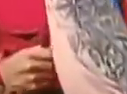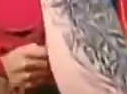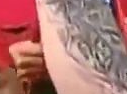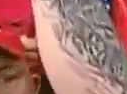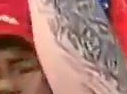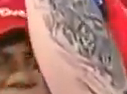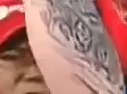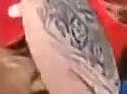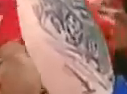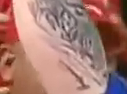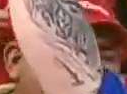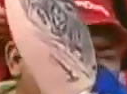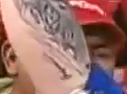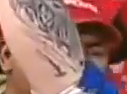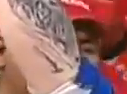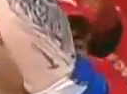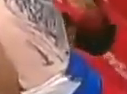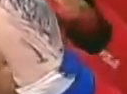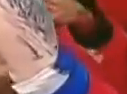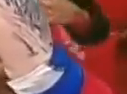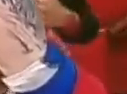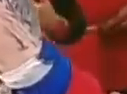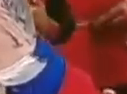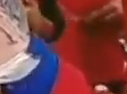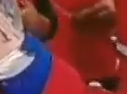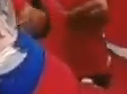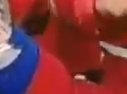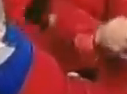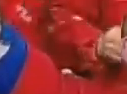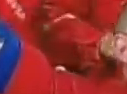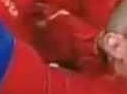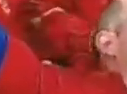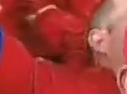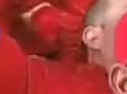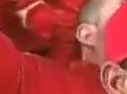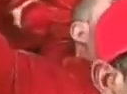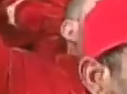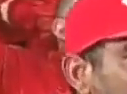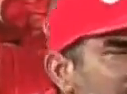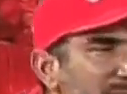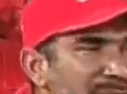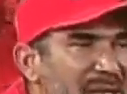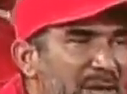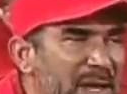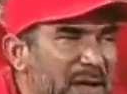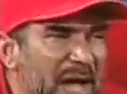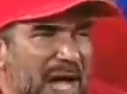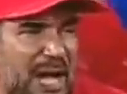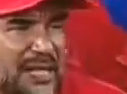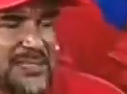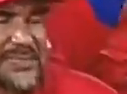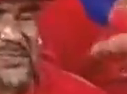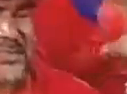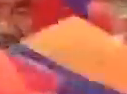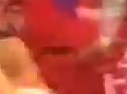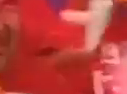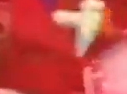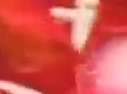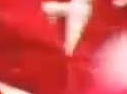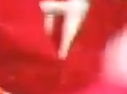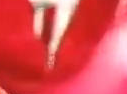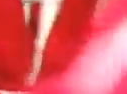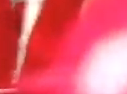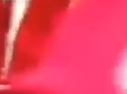bloquear las cuentas de la empresa PDVSA para quebrar el Estado y provocar un estallido